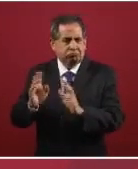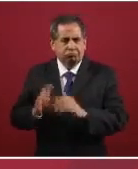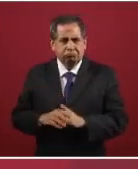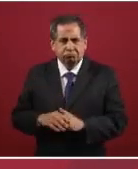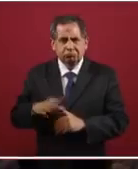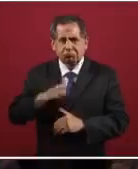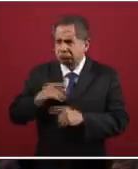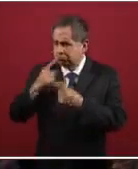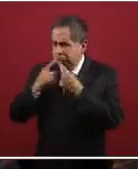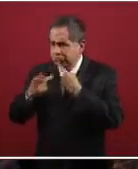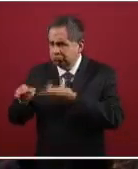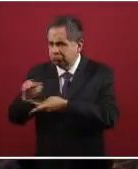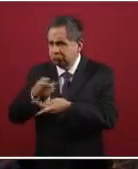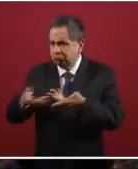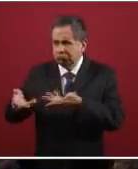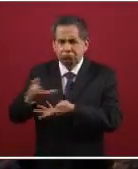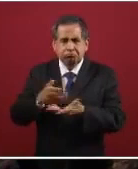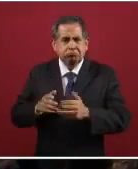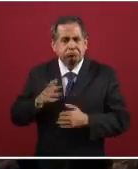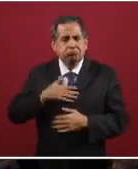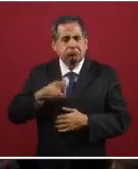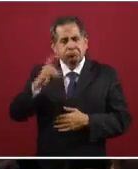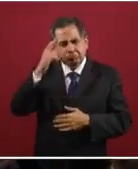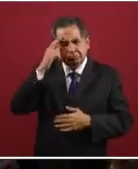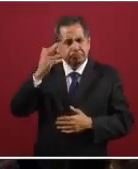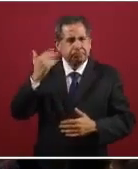hay consultas. Me acuerdo